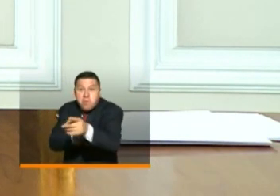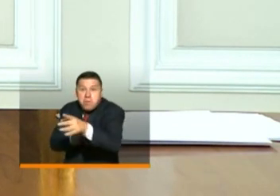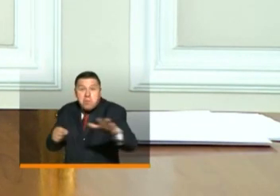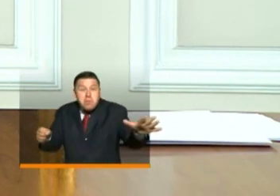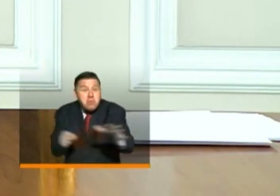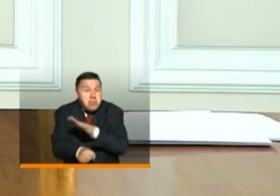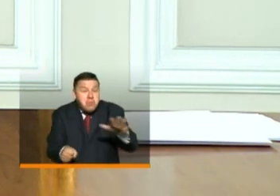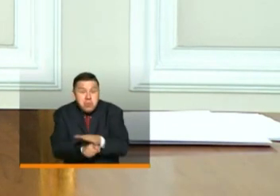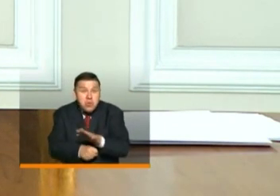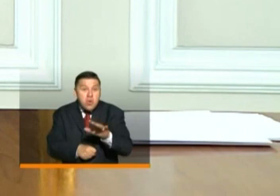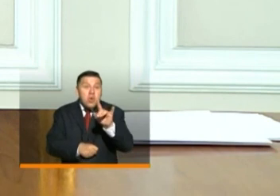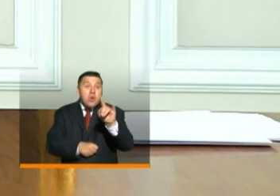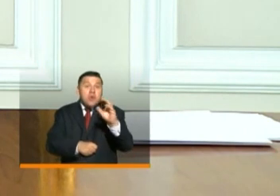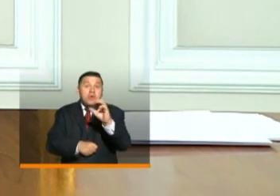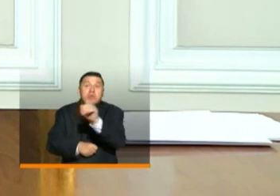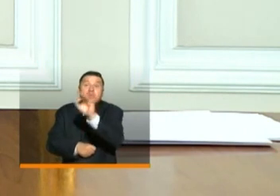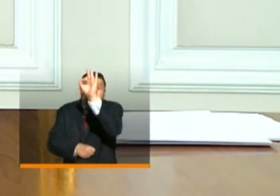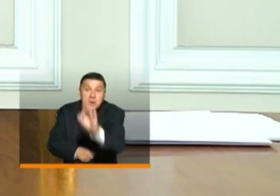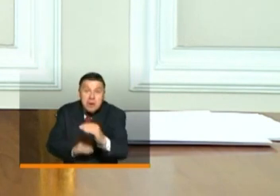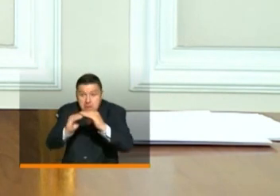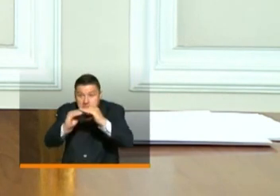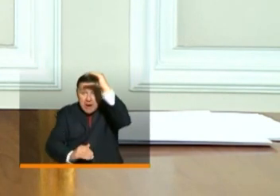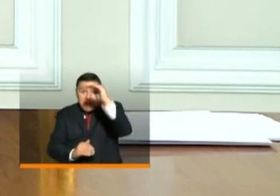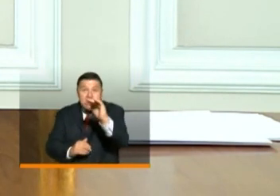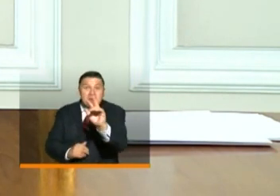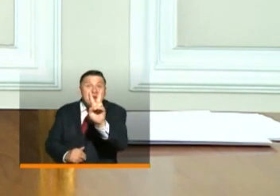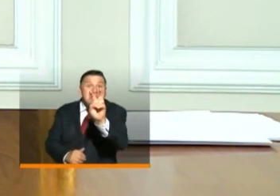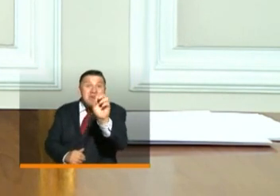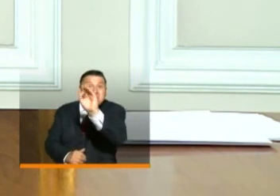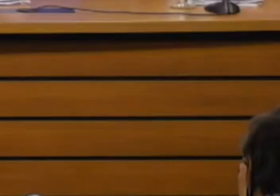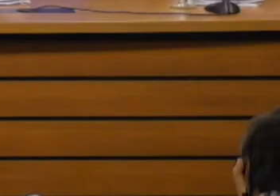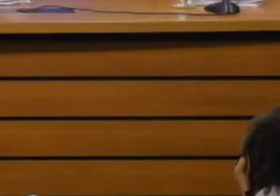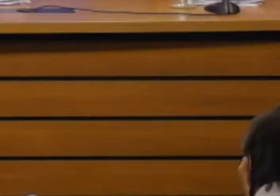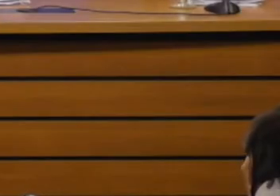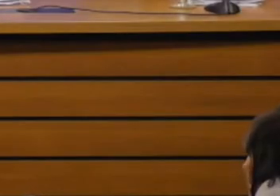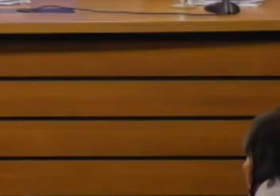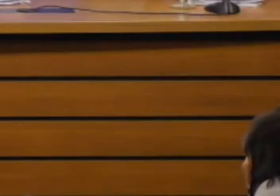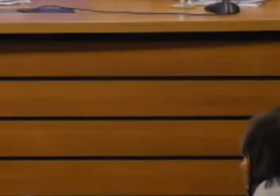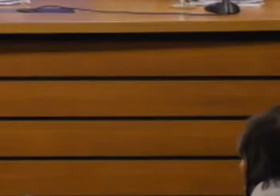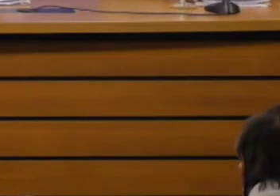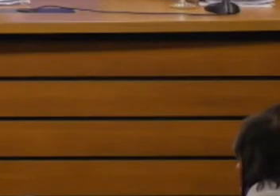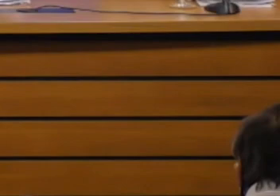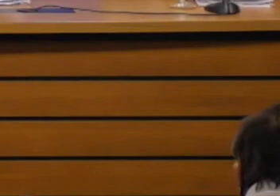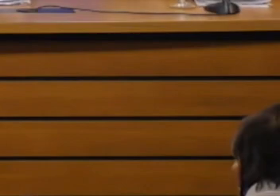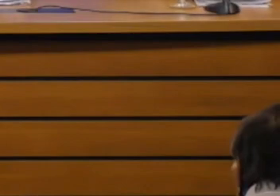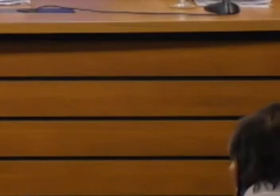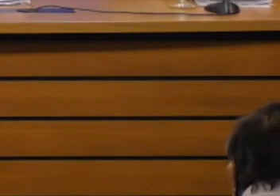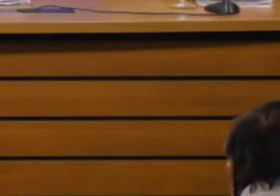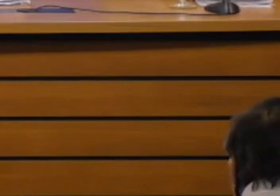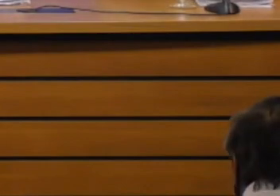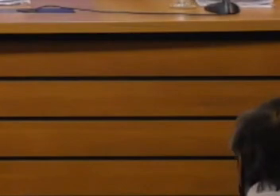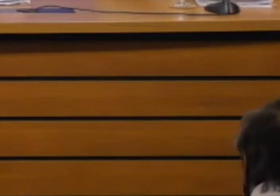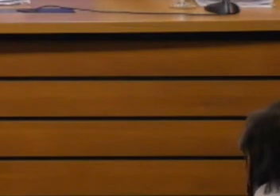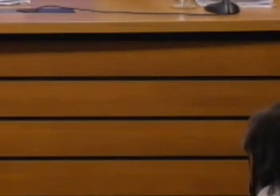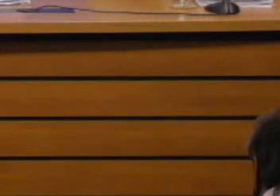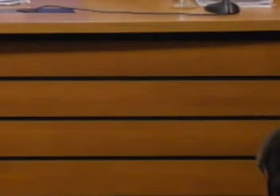ocupación de las ucis esté por encima del 70% uruguay por su parte cerrará oficinas públicas